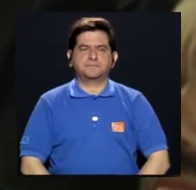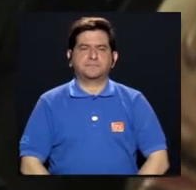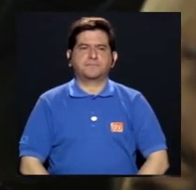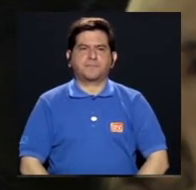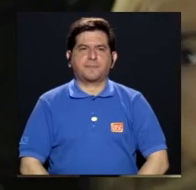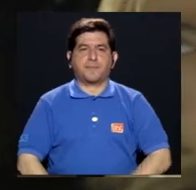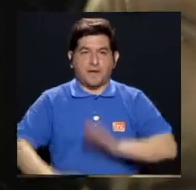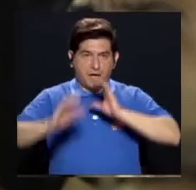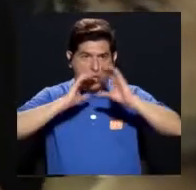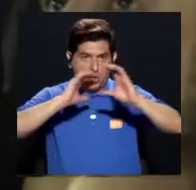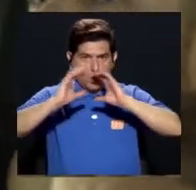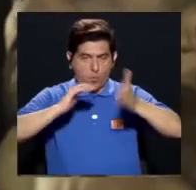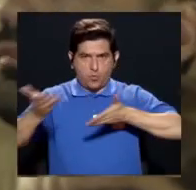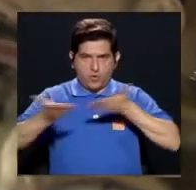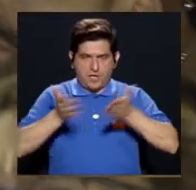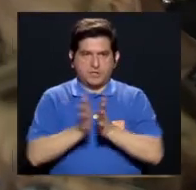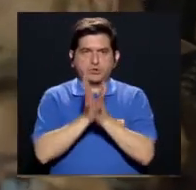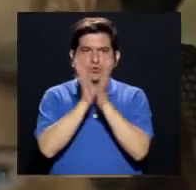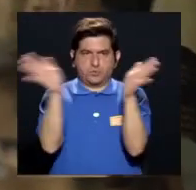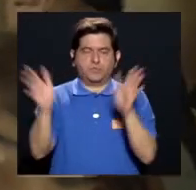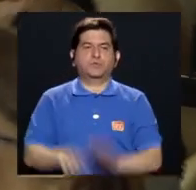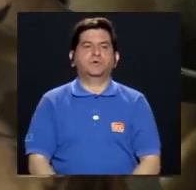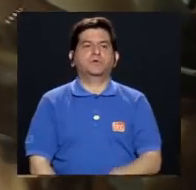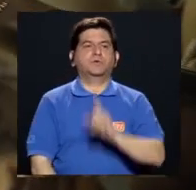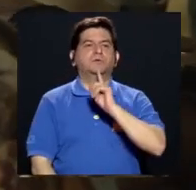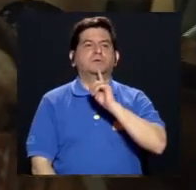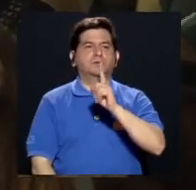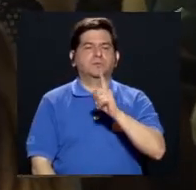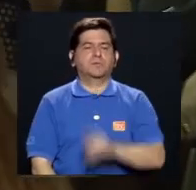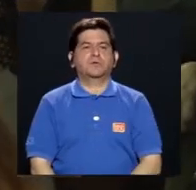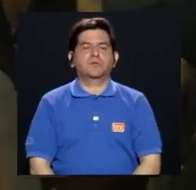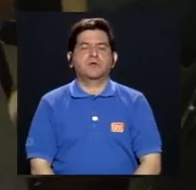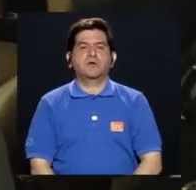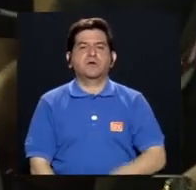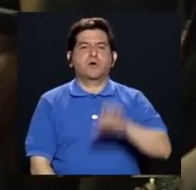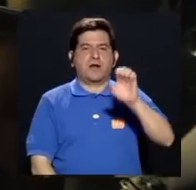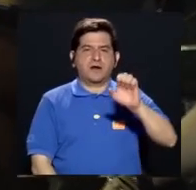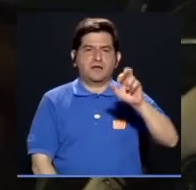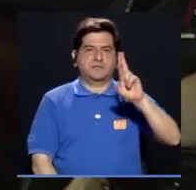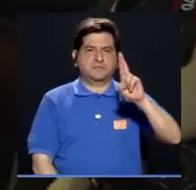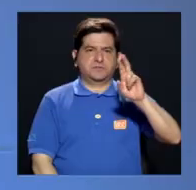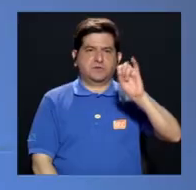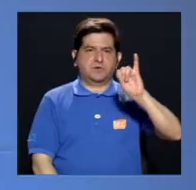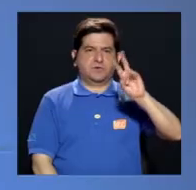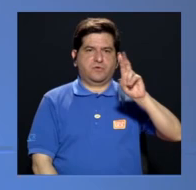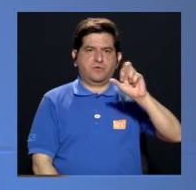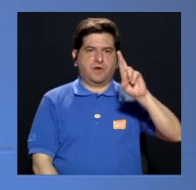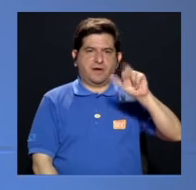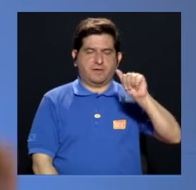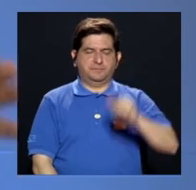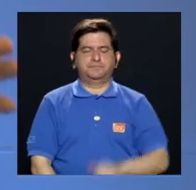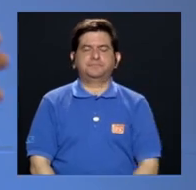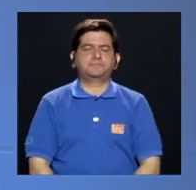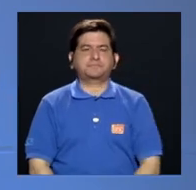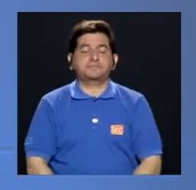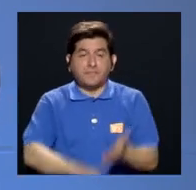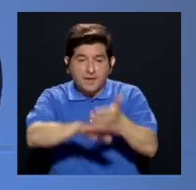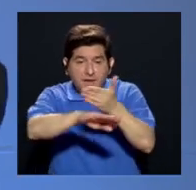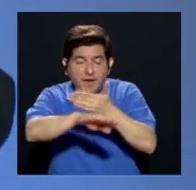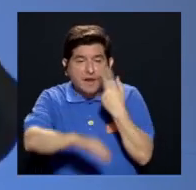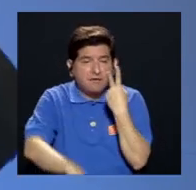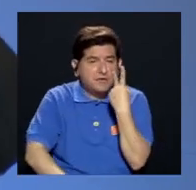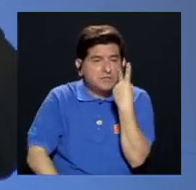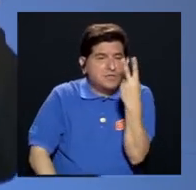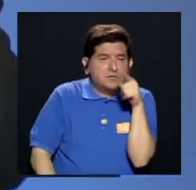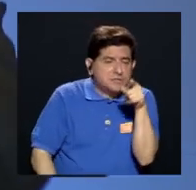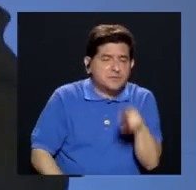La comunicación es un servicio público, como lo decía Ernesto Rivera. Y el avance que hemos